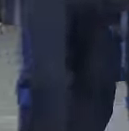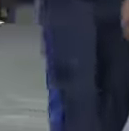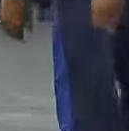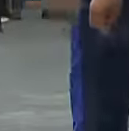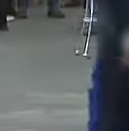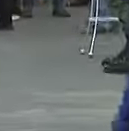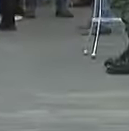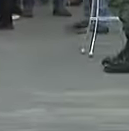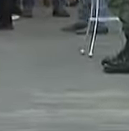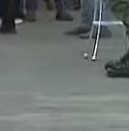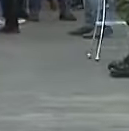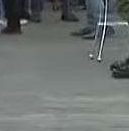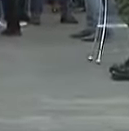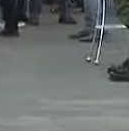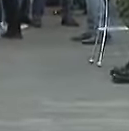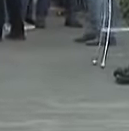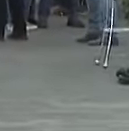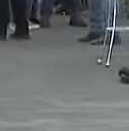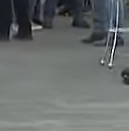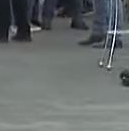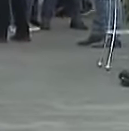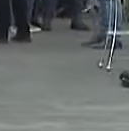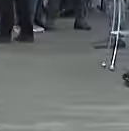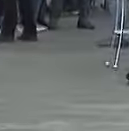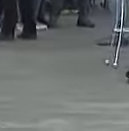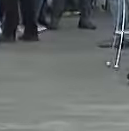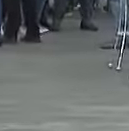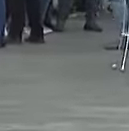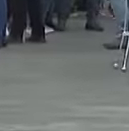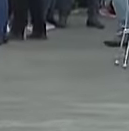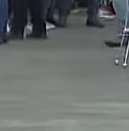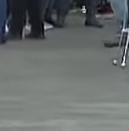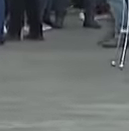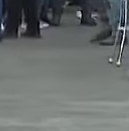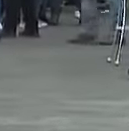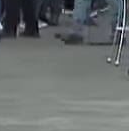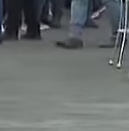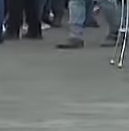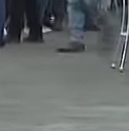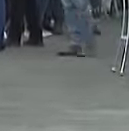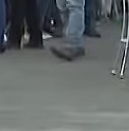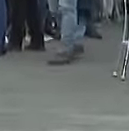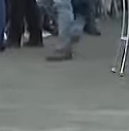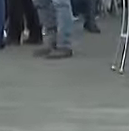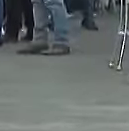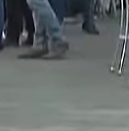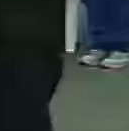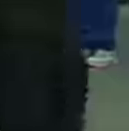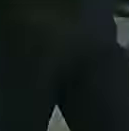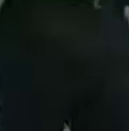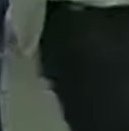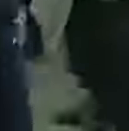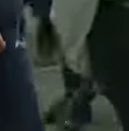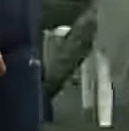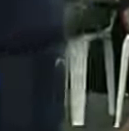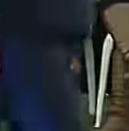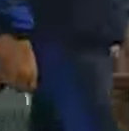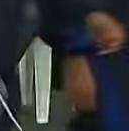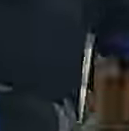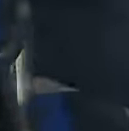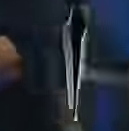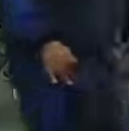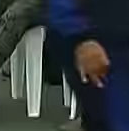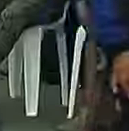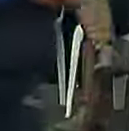por lo que participaron alrededor de 4.200 deportistas de 22 delegaciones. Al acto asistió el presidente de